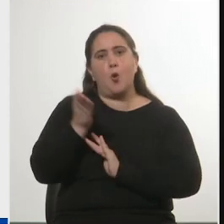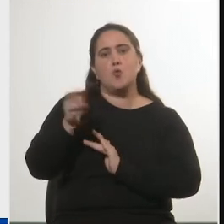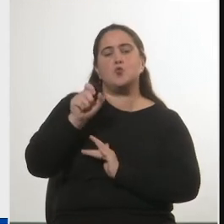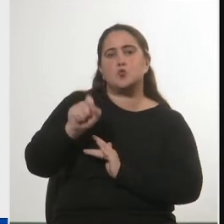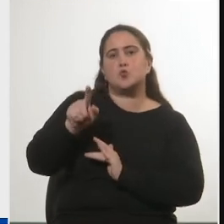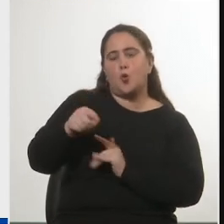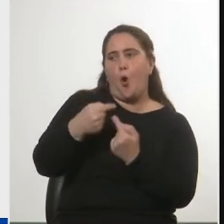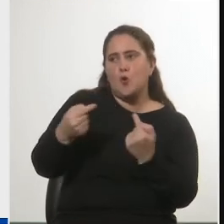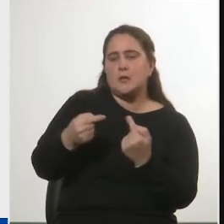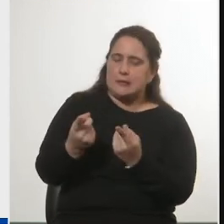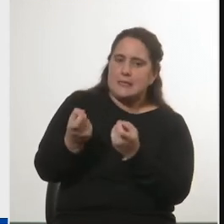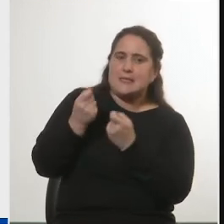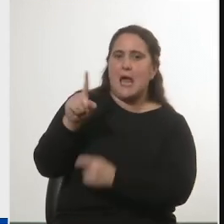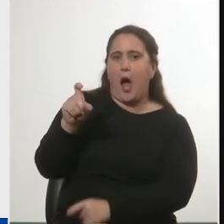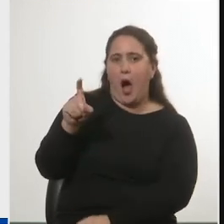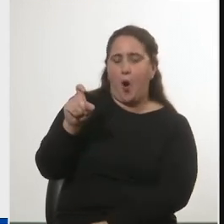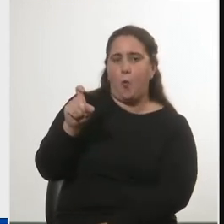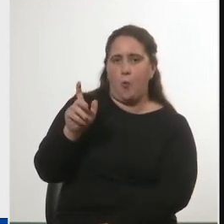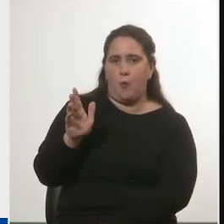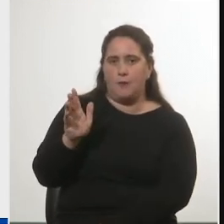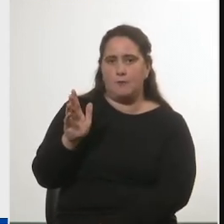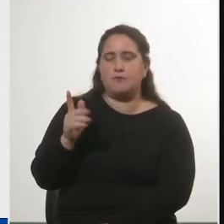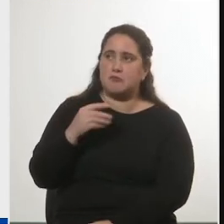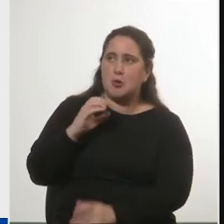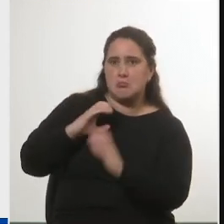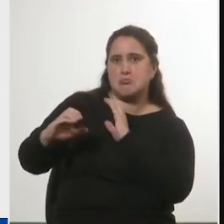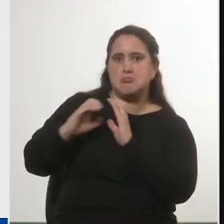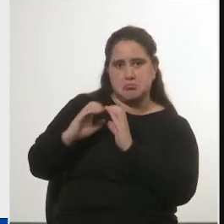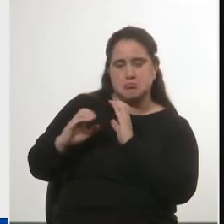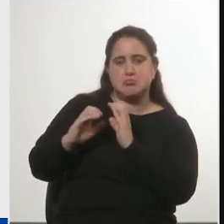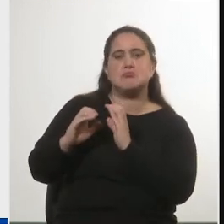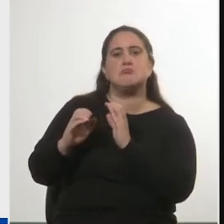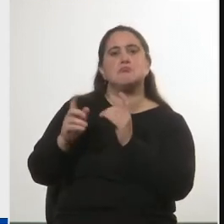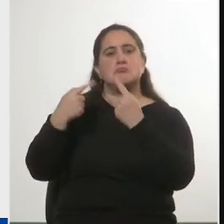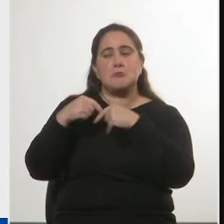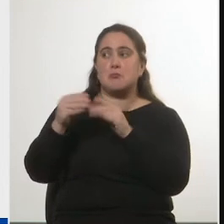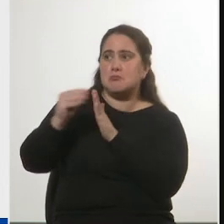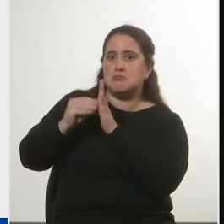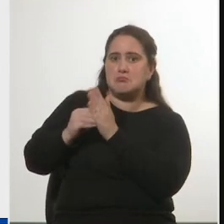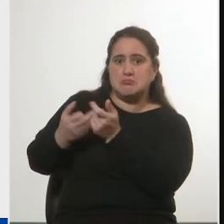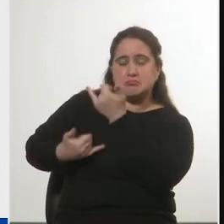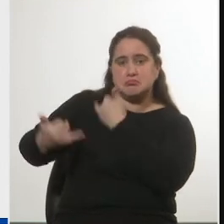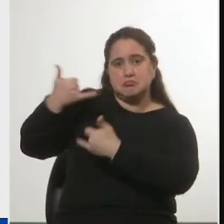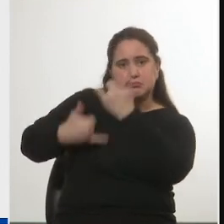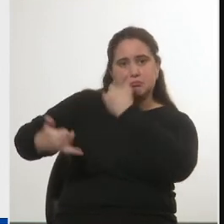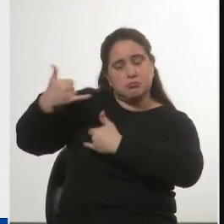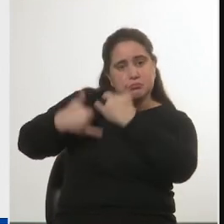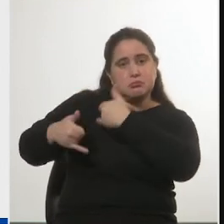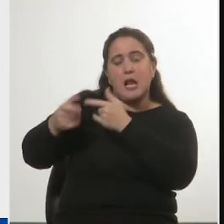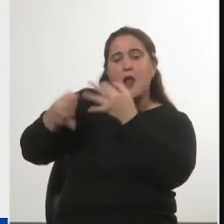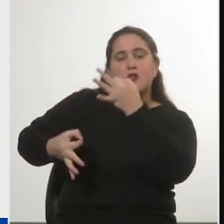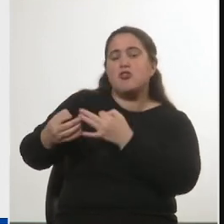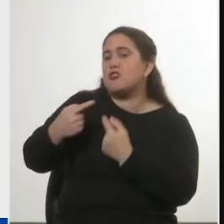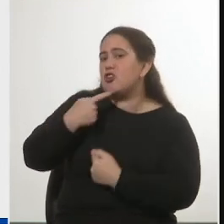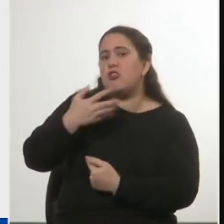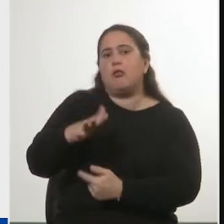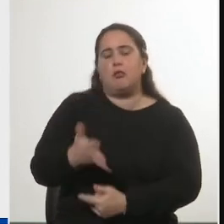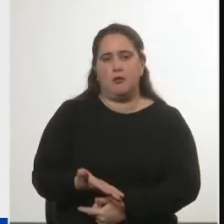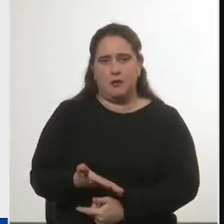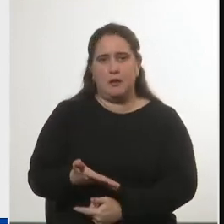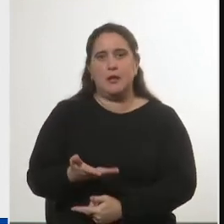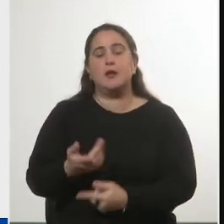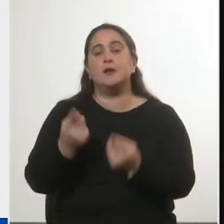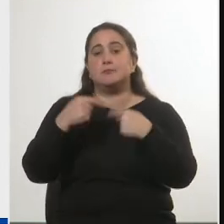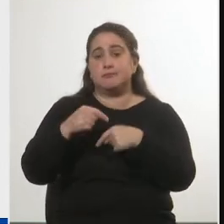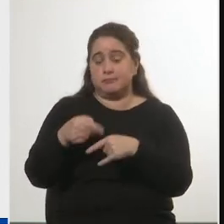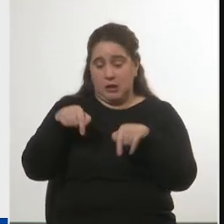su funcionamiento deben obtener agua de OCE. De la evaluación de los datos aportados por los laboratorios se desprende